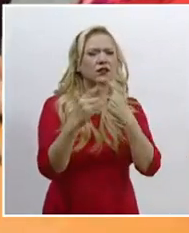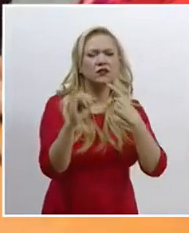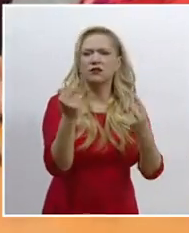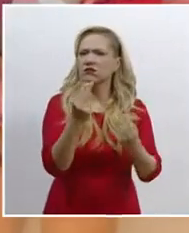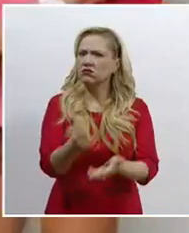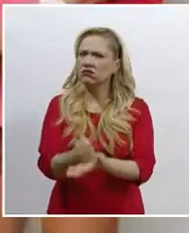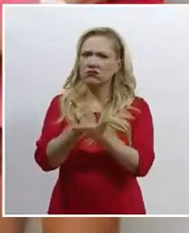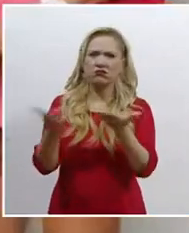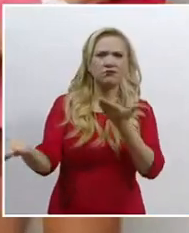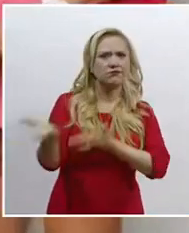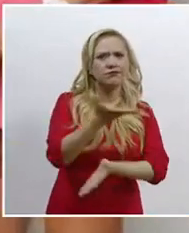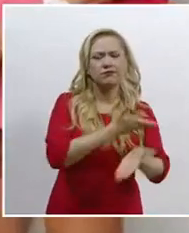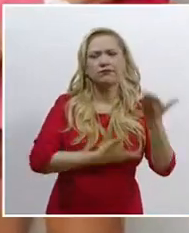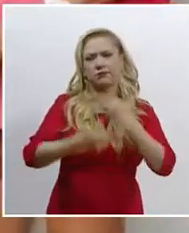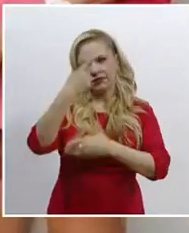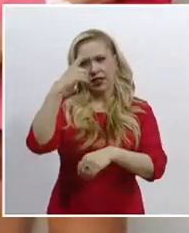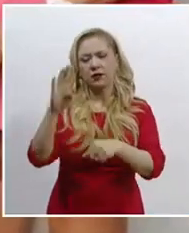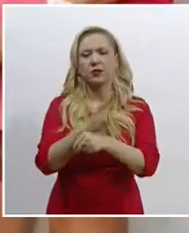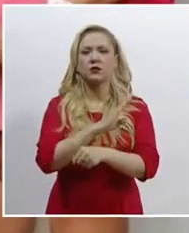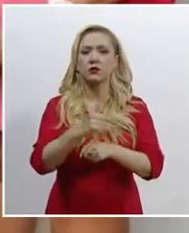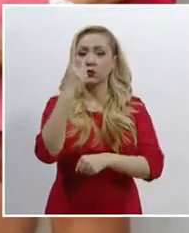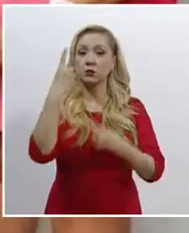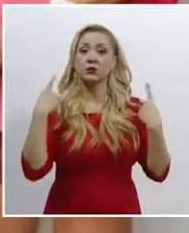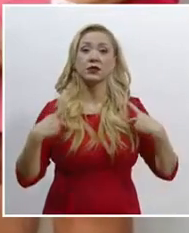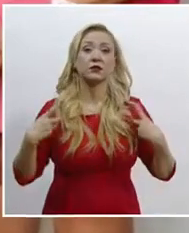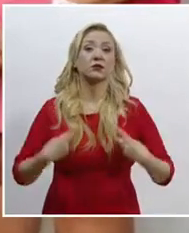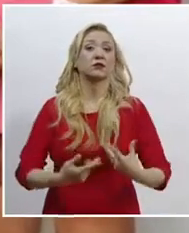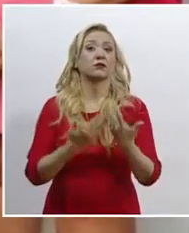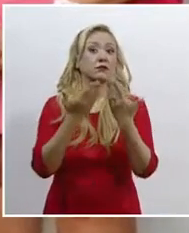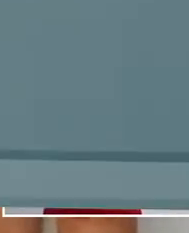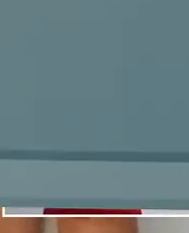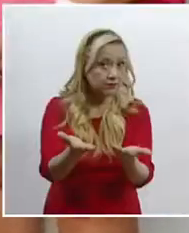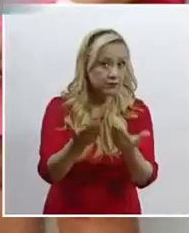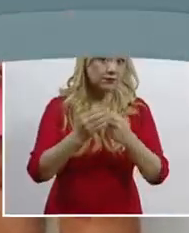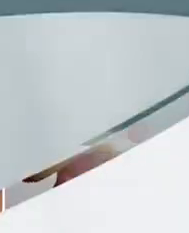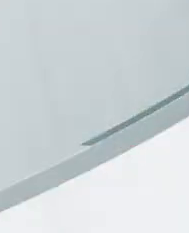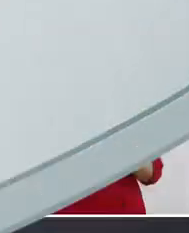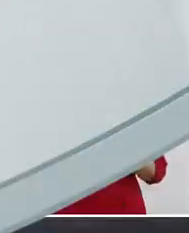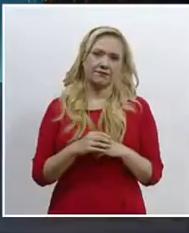ambas instituciones en beneficio de la ciudadanía.